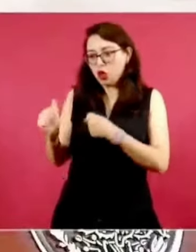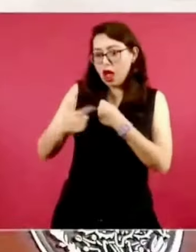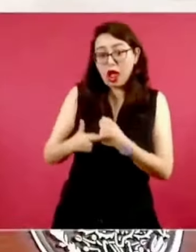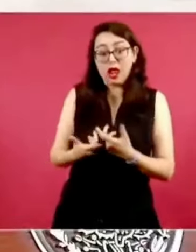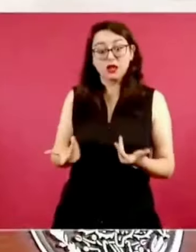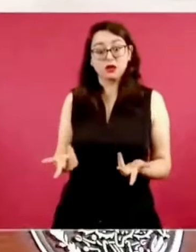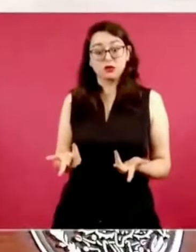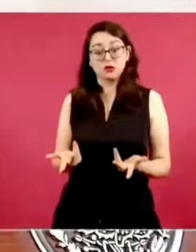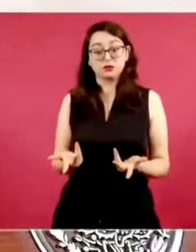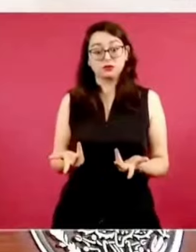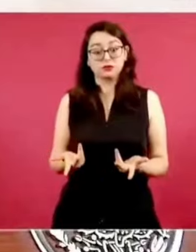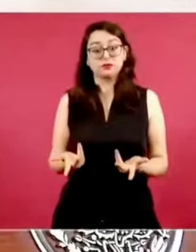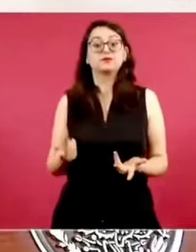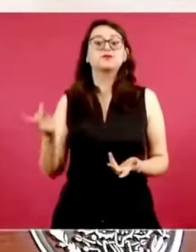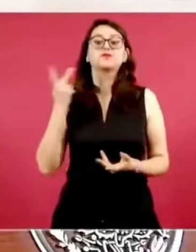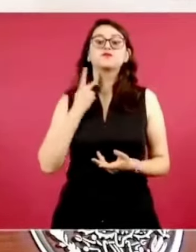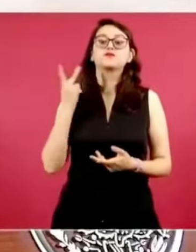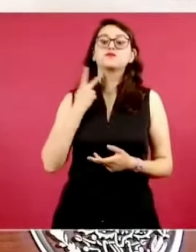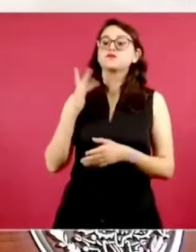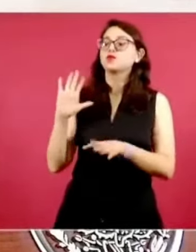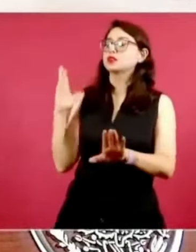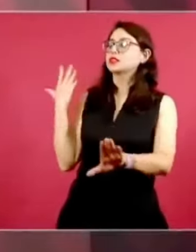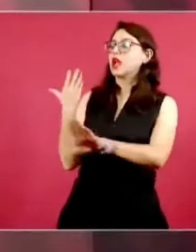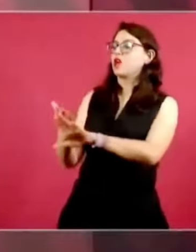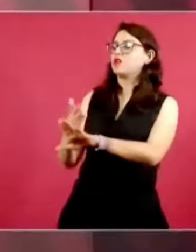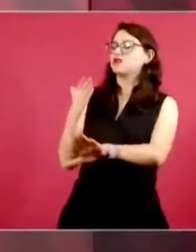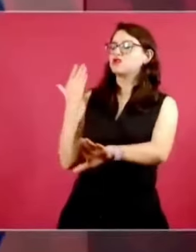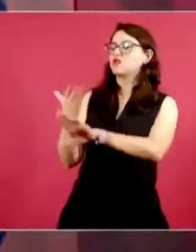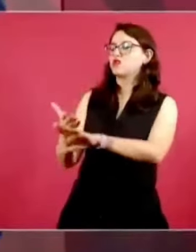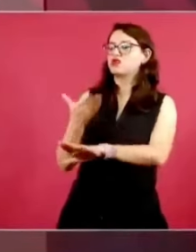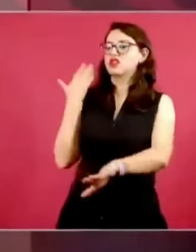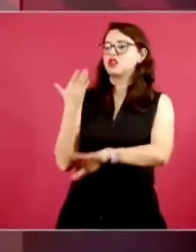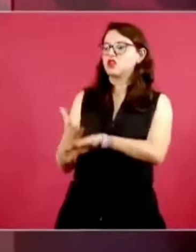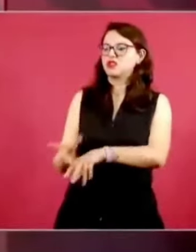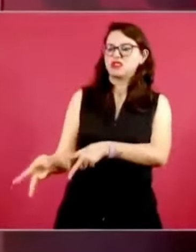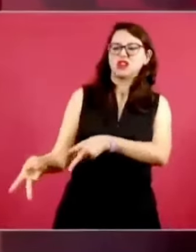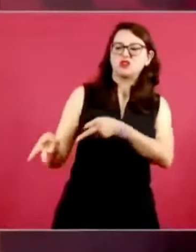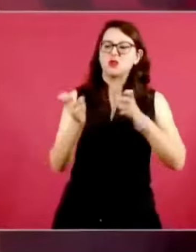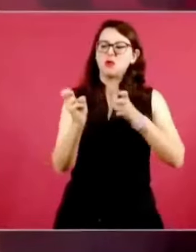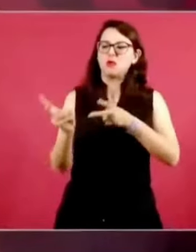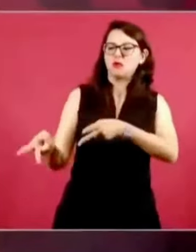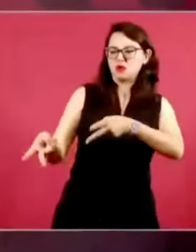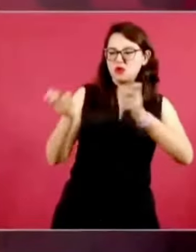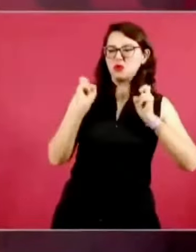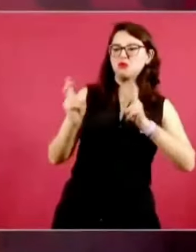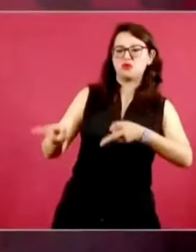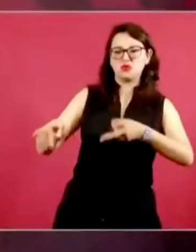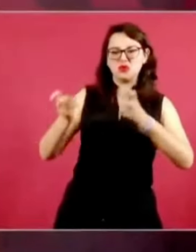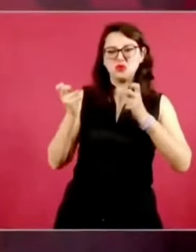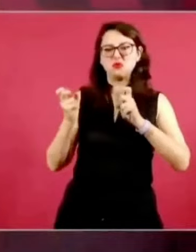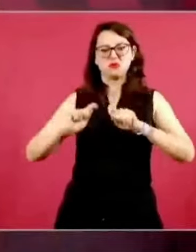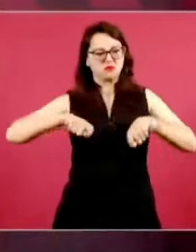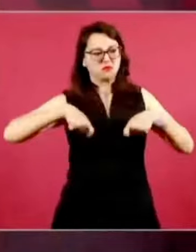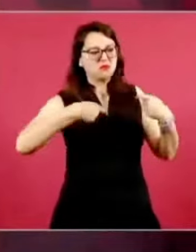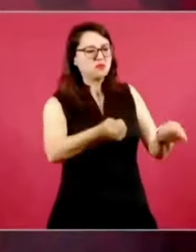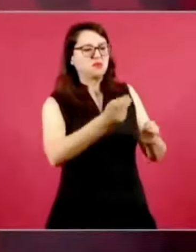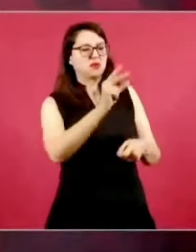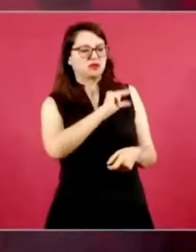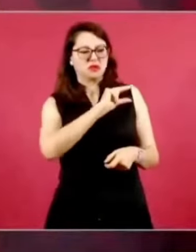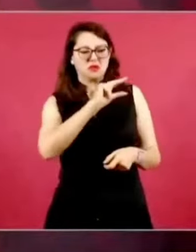ante la política de saqueo de robo de